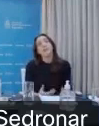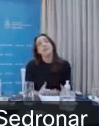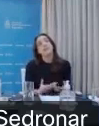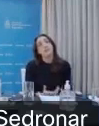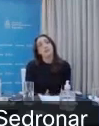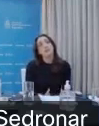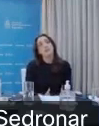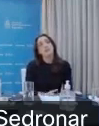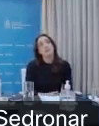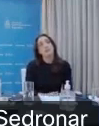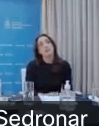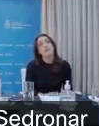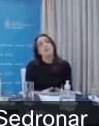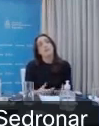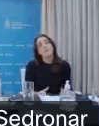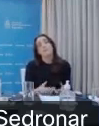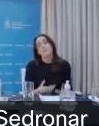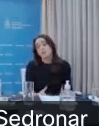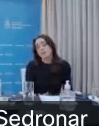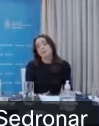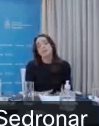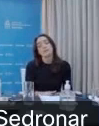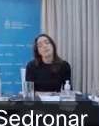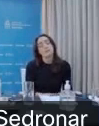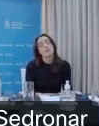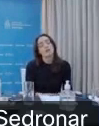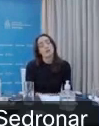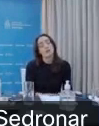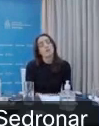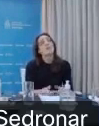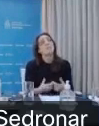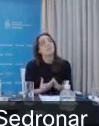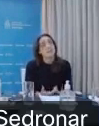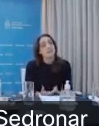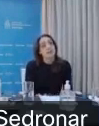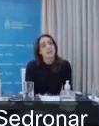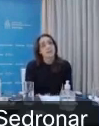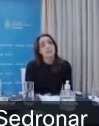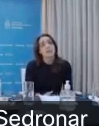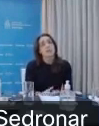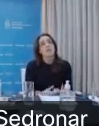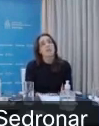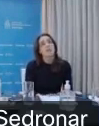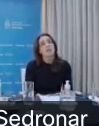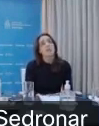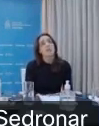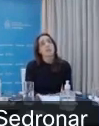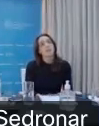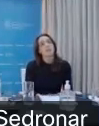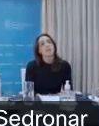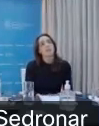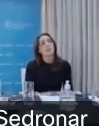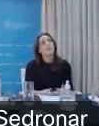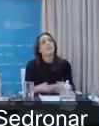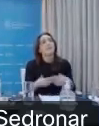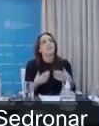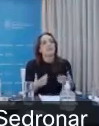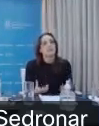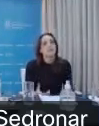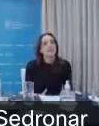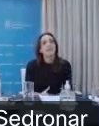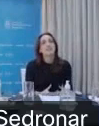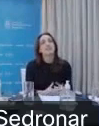propiciar espacios, ¿no? En donde los pibes puedan, los pibes y las pibas puedan expresarse, ¿no? Puedan hacer uso